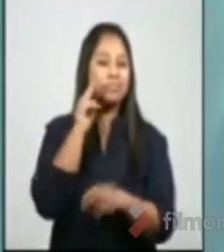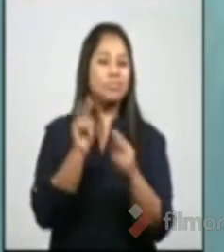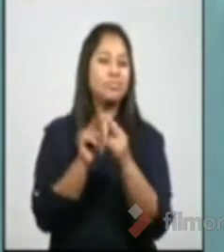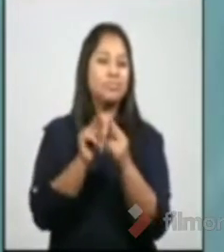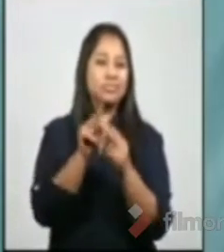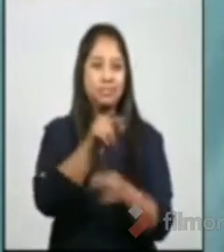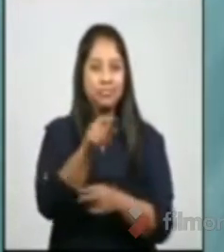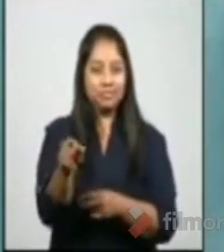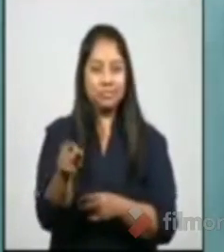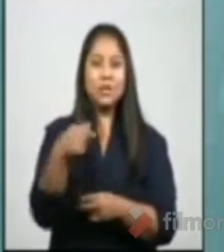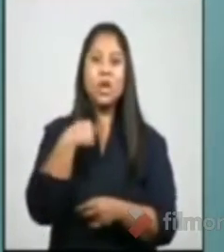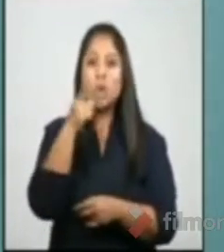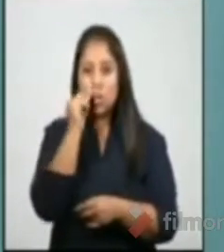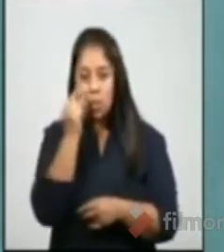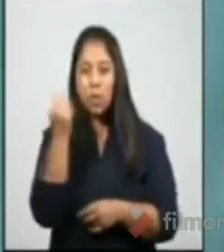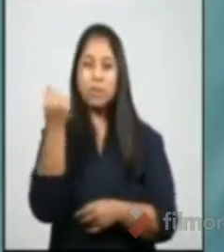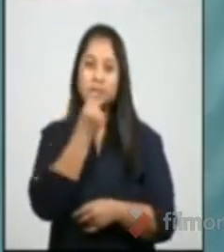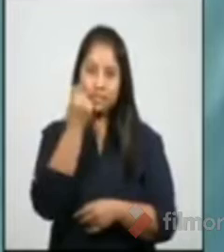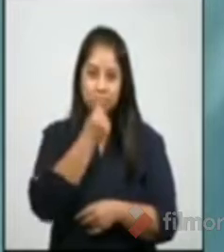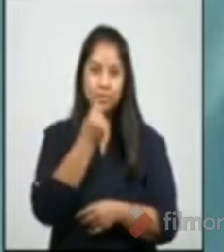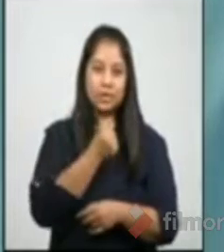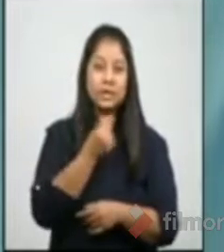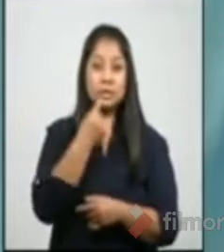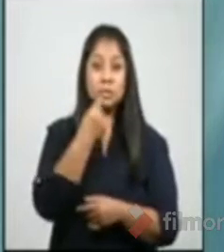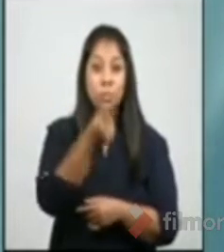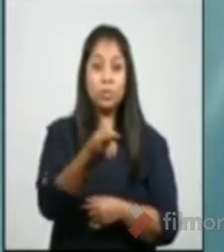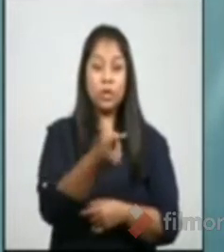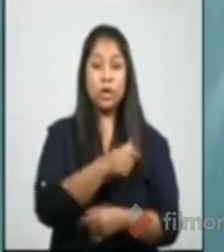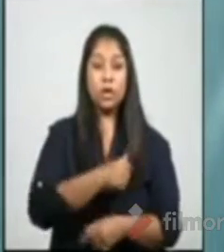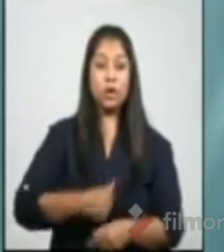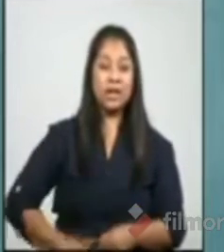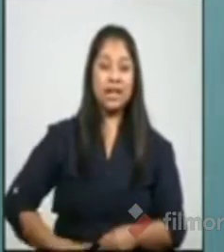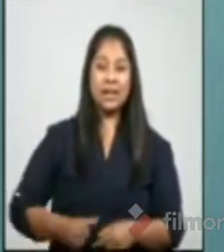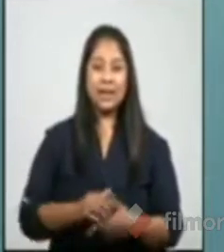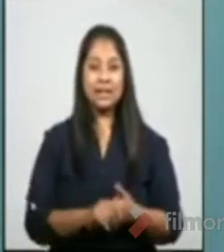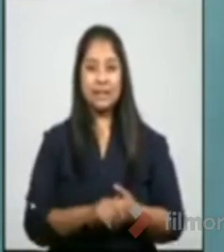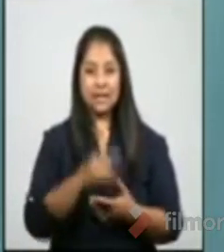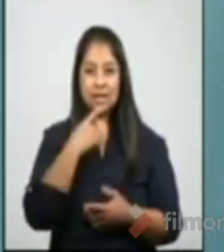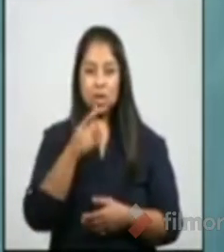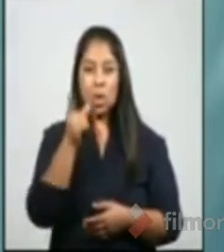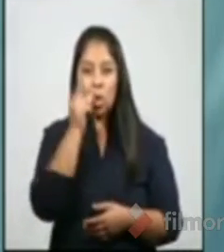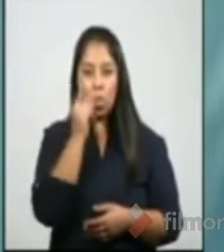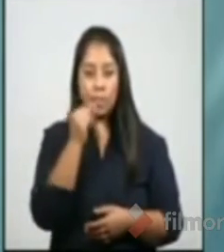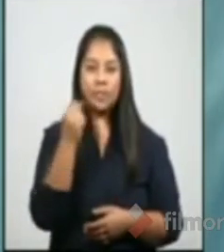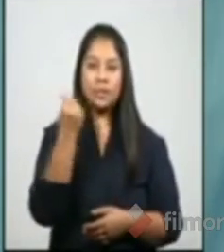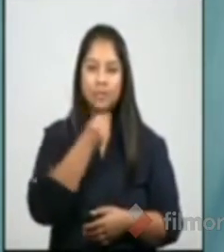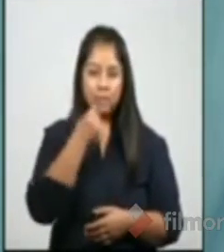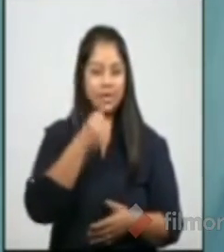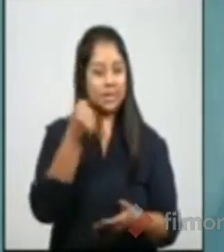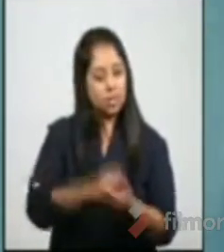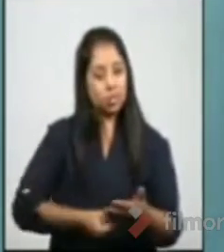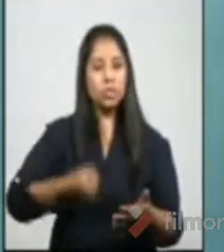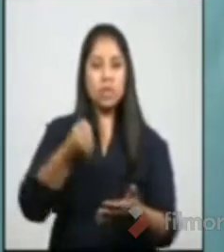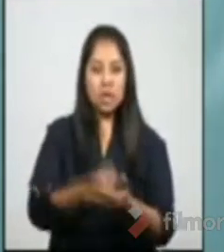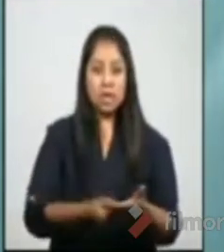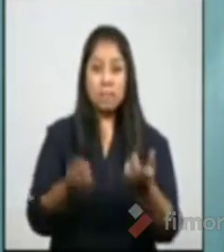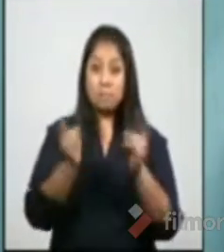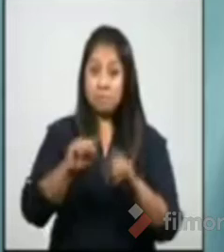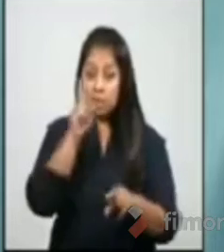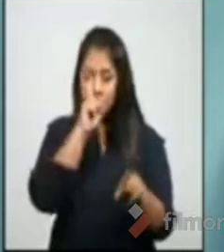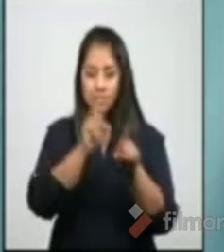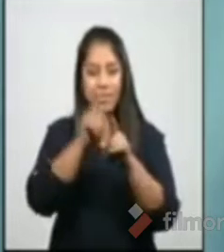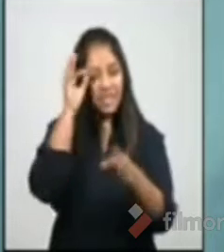pueblo de hombres y mujeres, que como bien lo dijo el señor alcalde, hombres y mujeres de lucha, pero también de